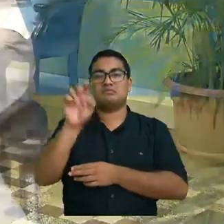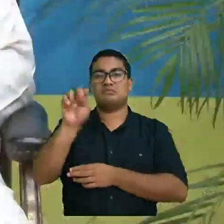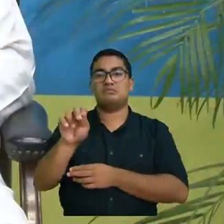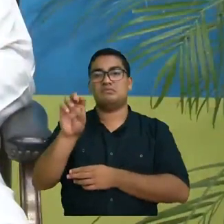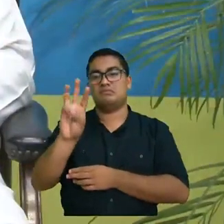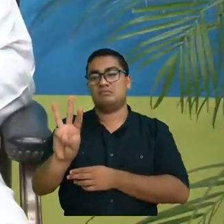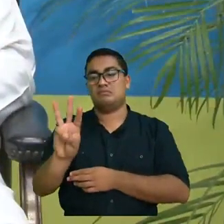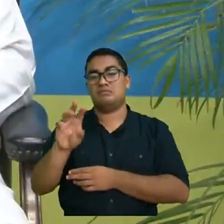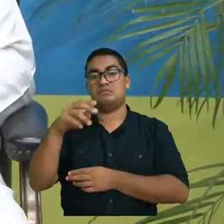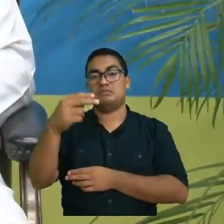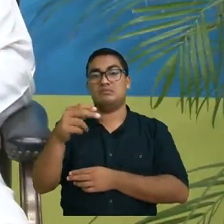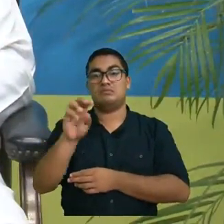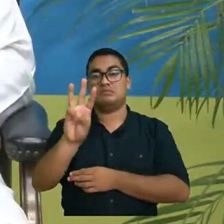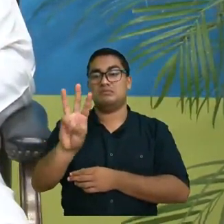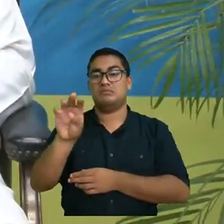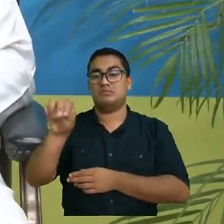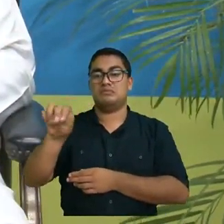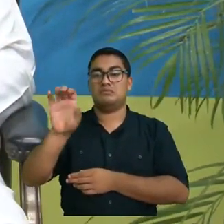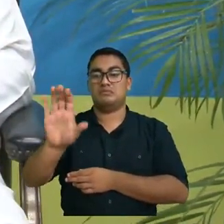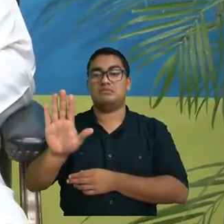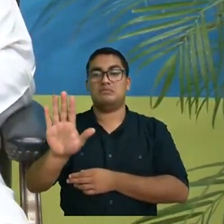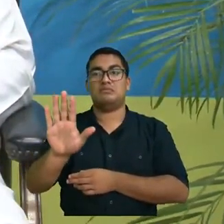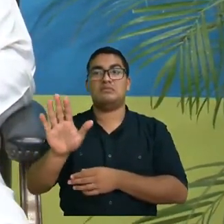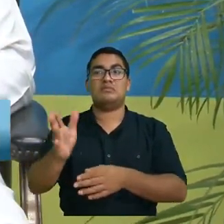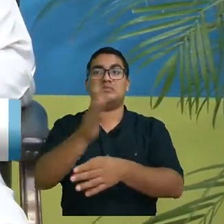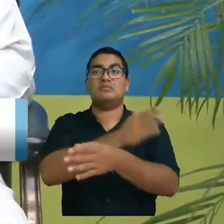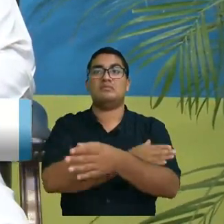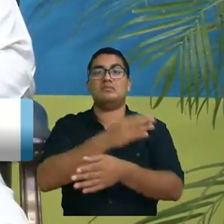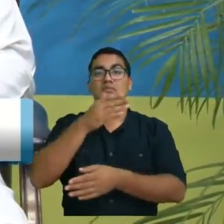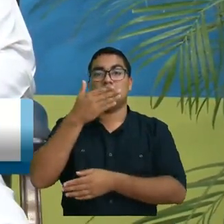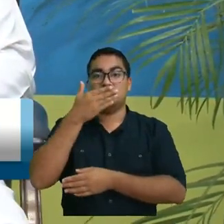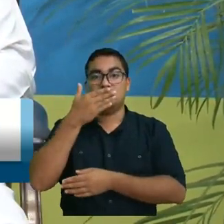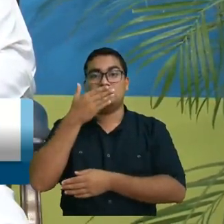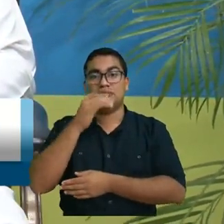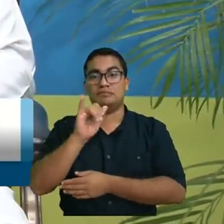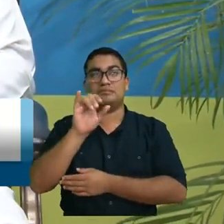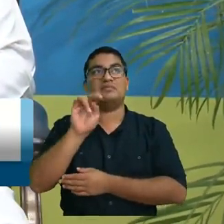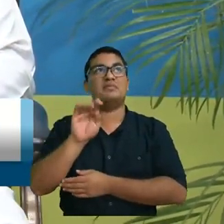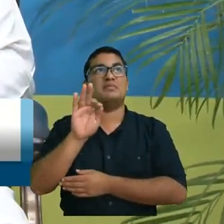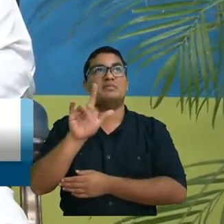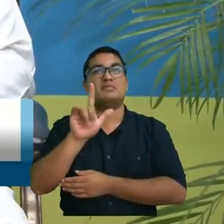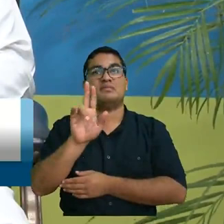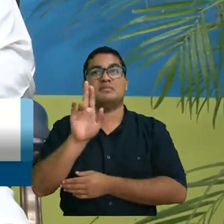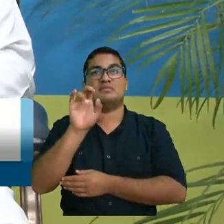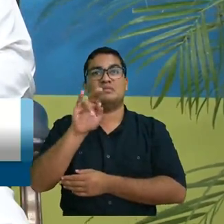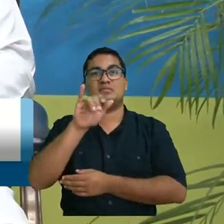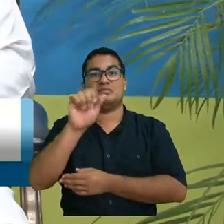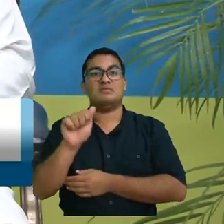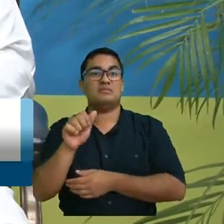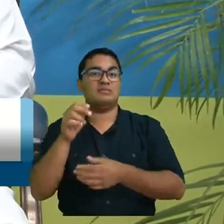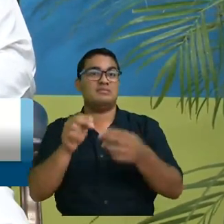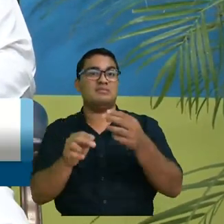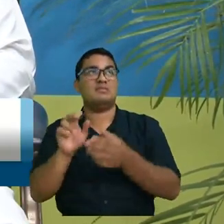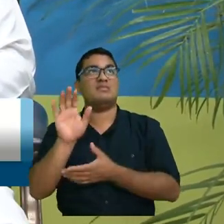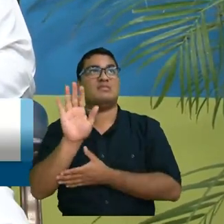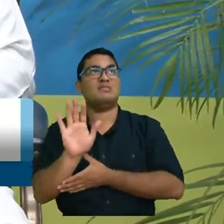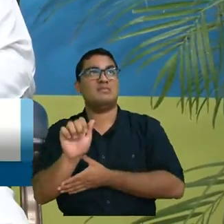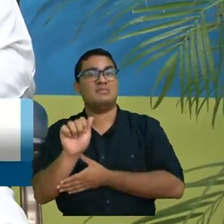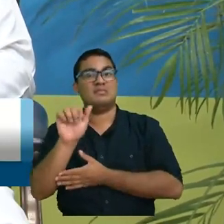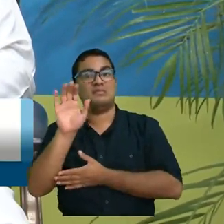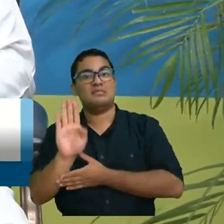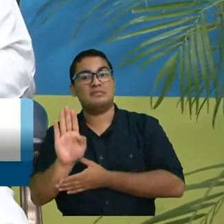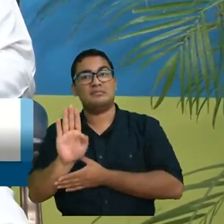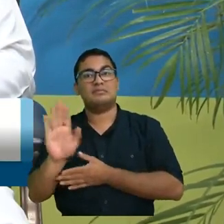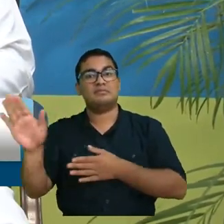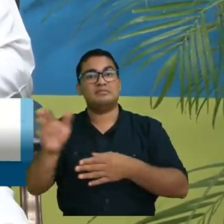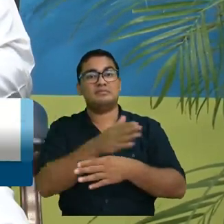H3N5, que el virus de la influenza, el virus de la parainfluenza, influenza tipo A, influenza tipo B. Este tipo